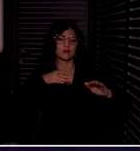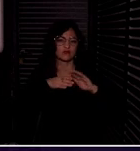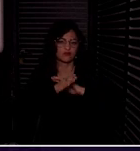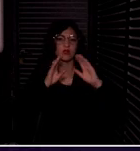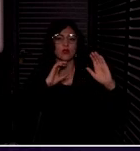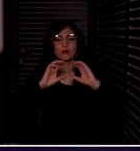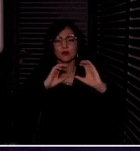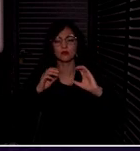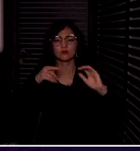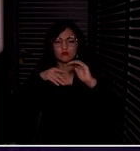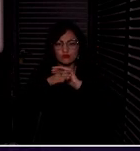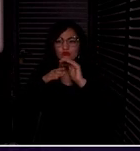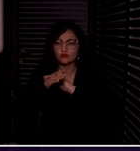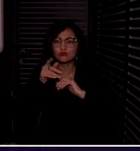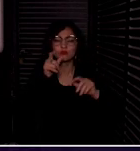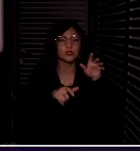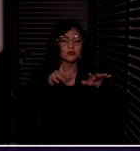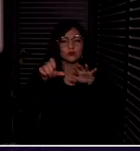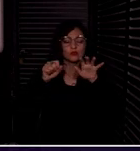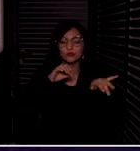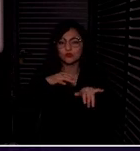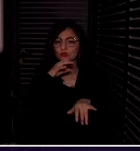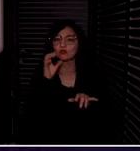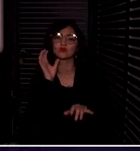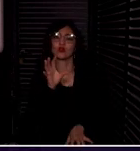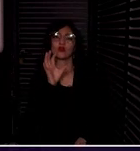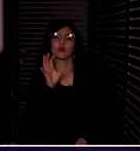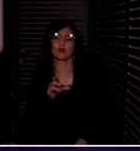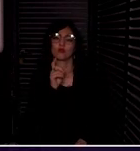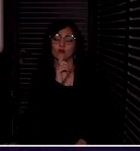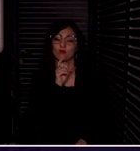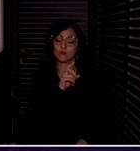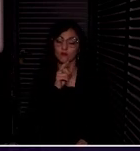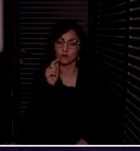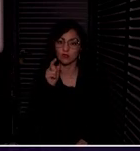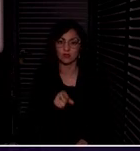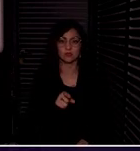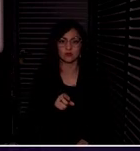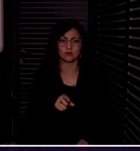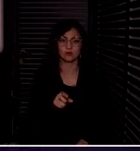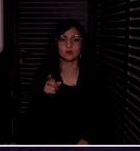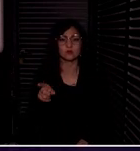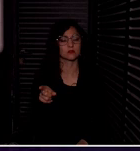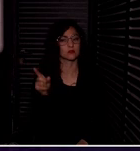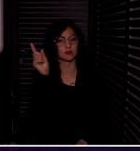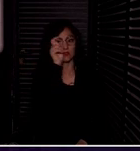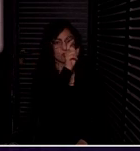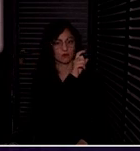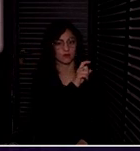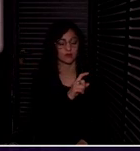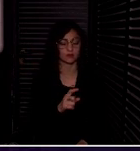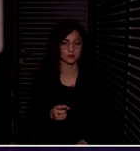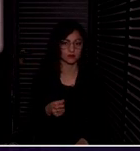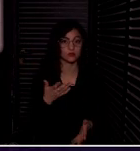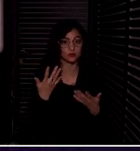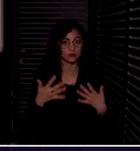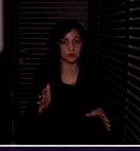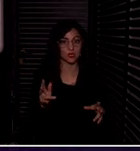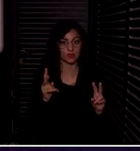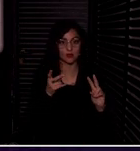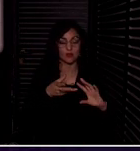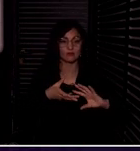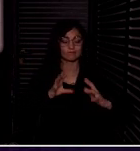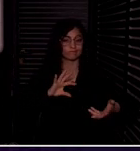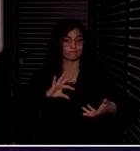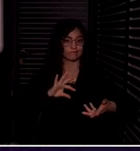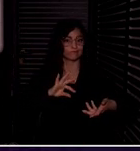esas plataformas por parte de los usuarios que generan graves problemas de tipo ya no penal, sino de orden público. Y este